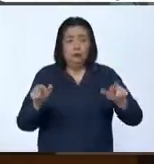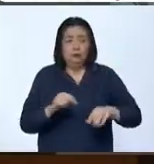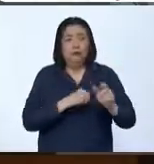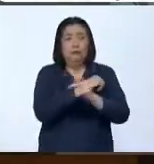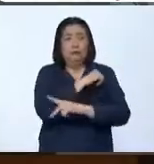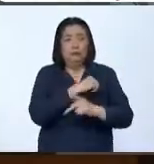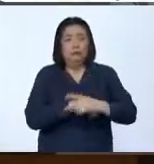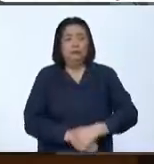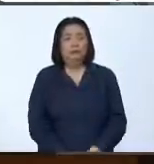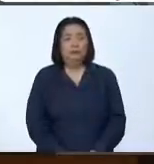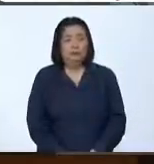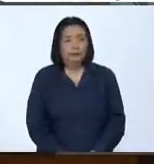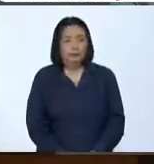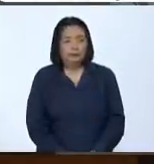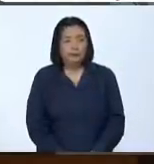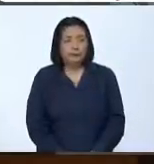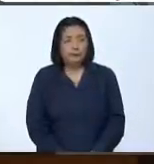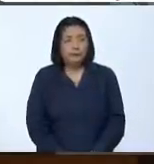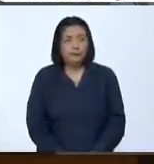país